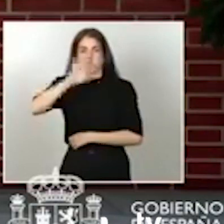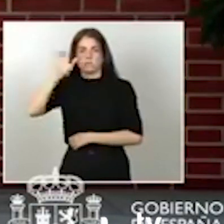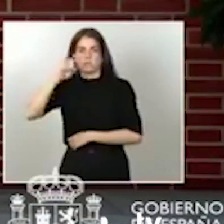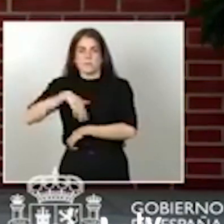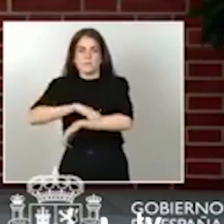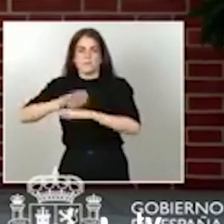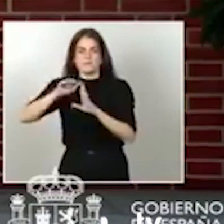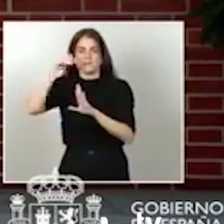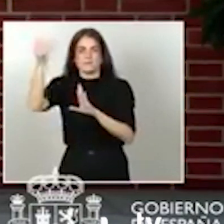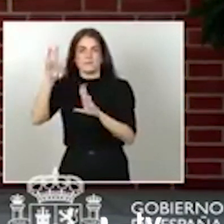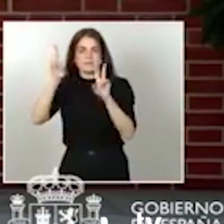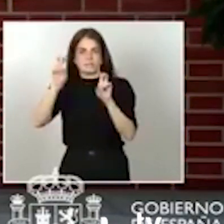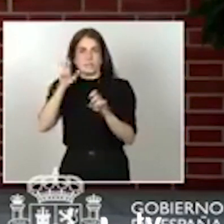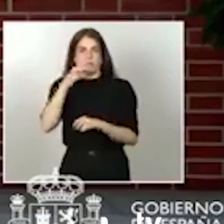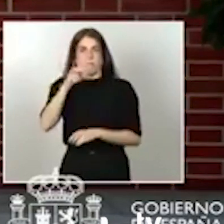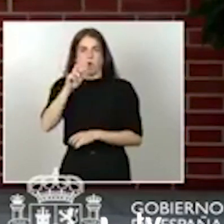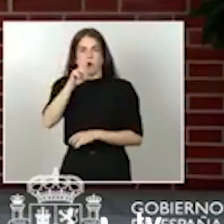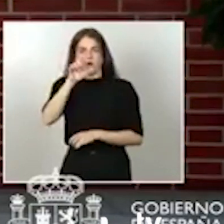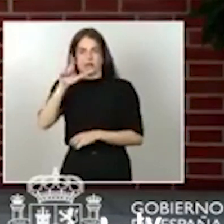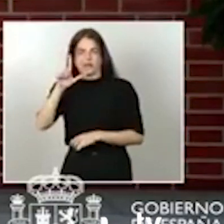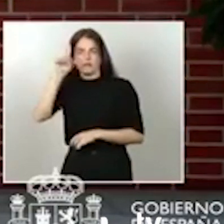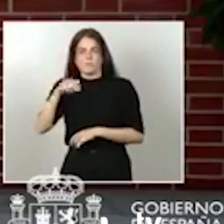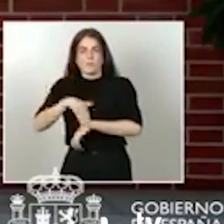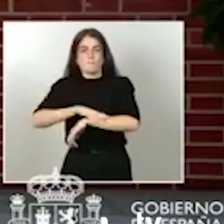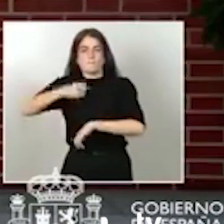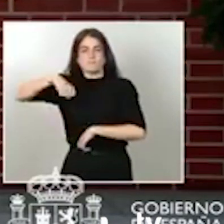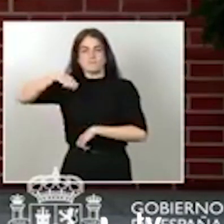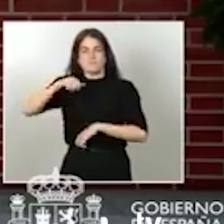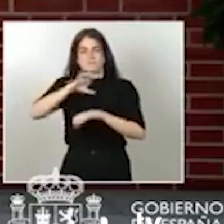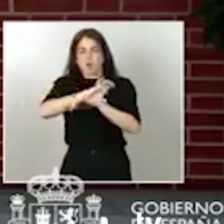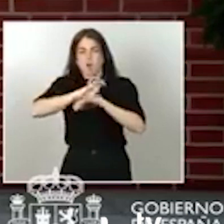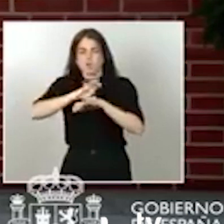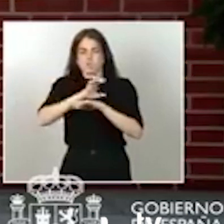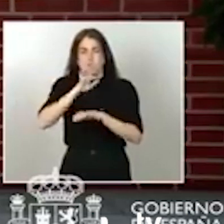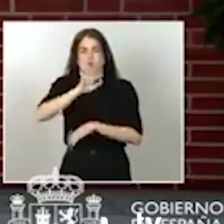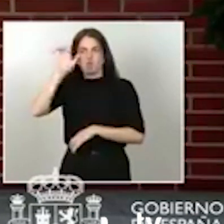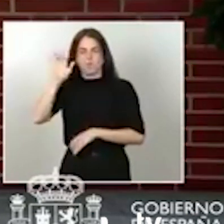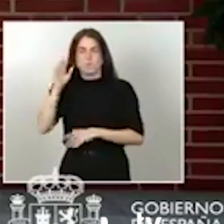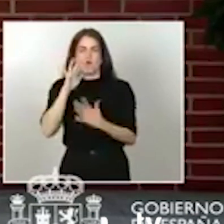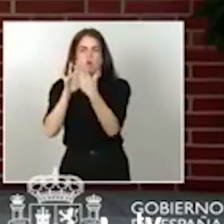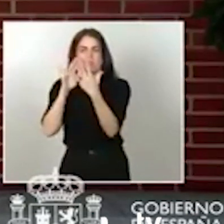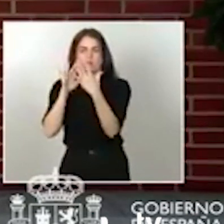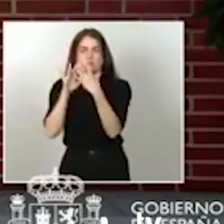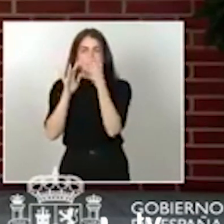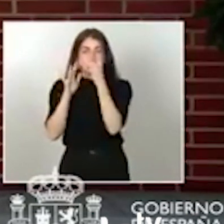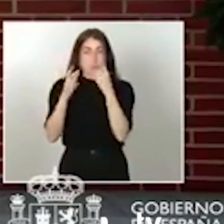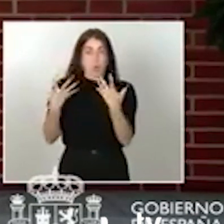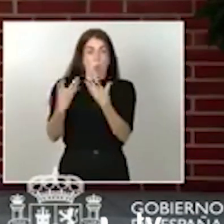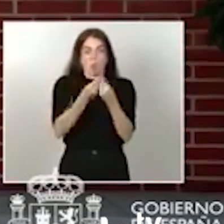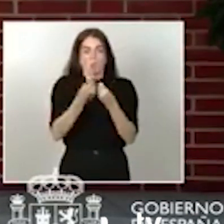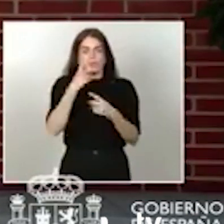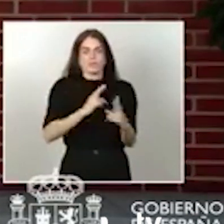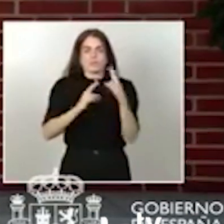unión europea josep borrell y con el presidente del consejo europeo hemos analizado conjuntamente la respuesta europea ante esta inusitada